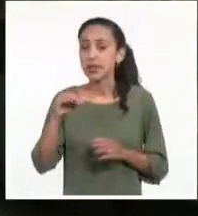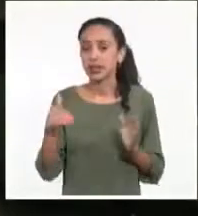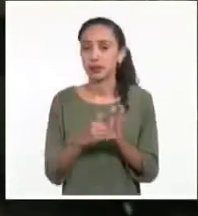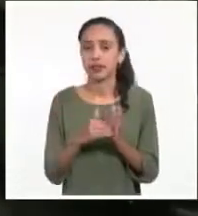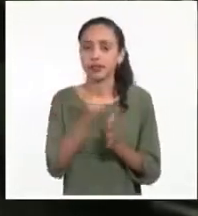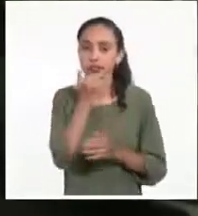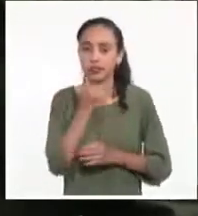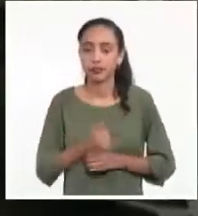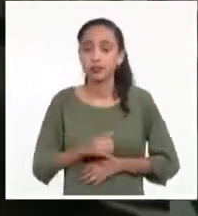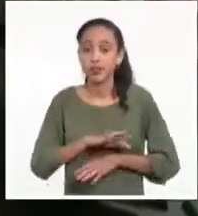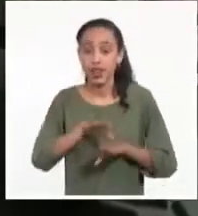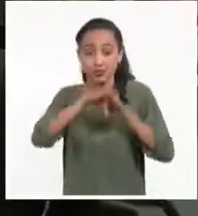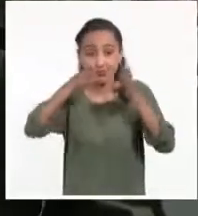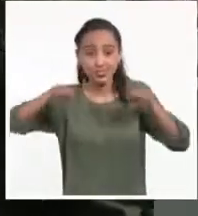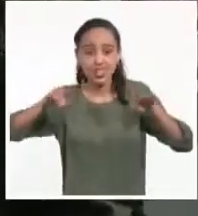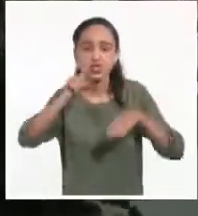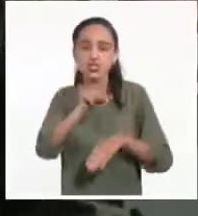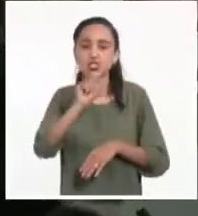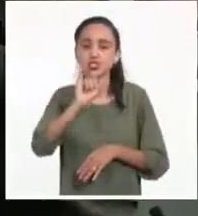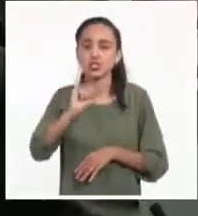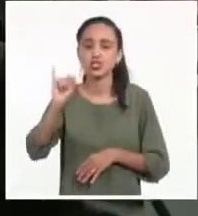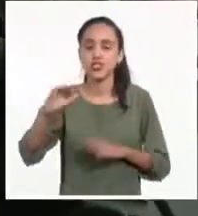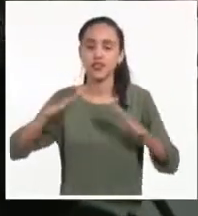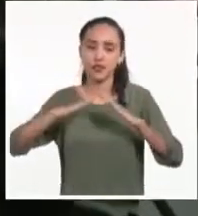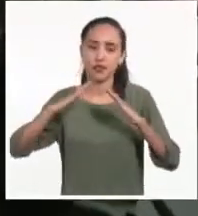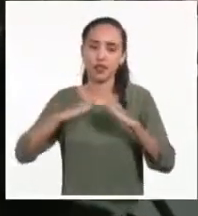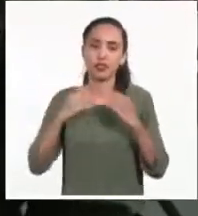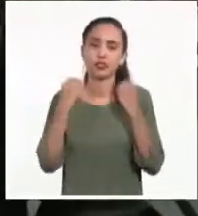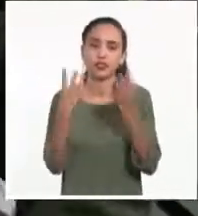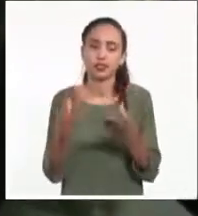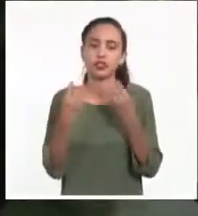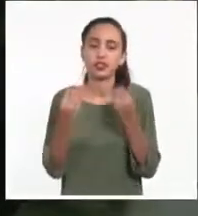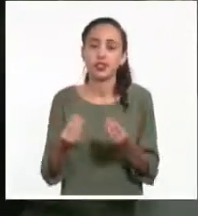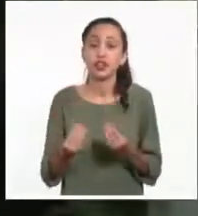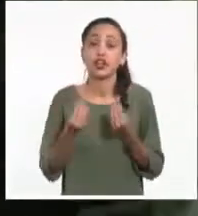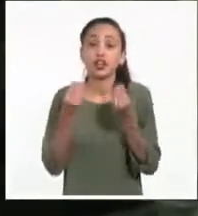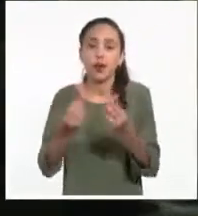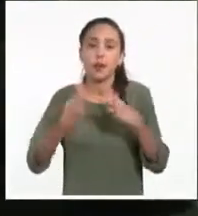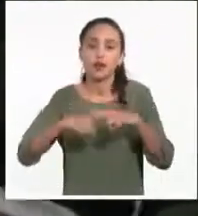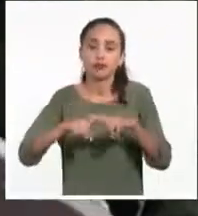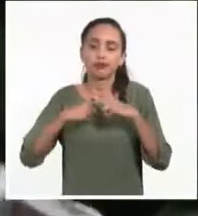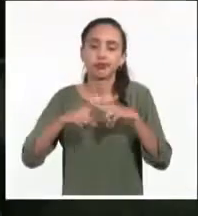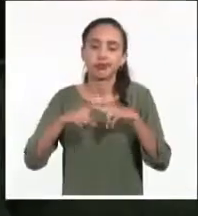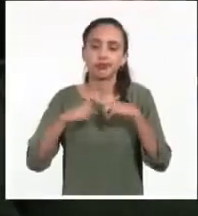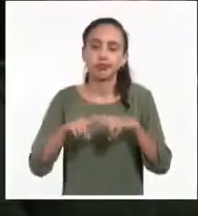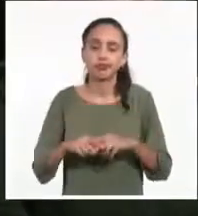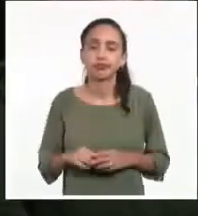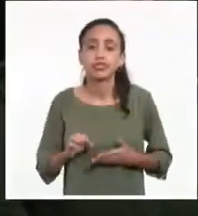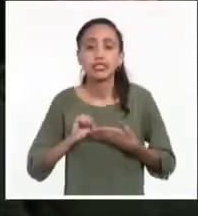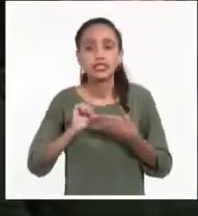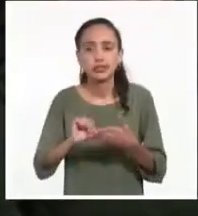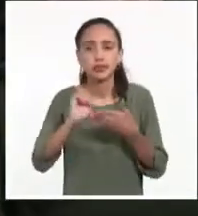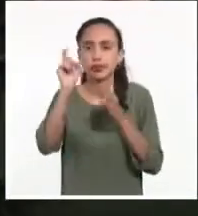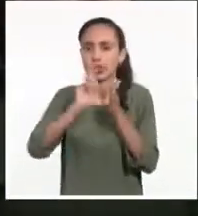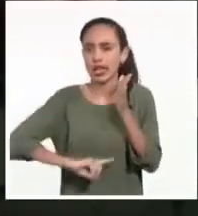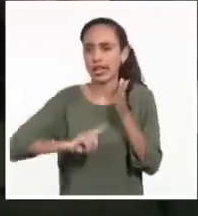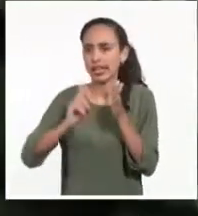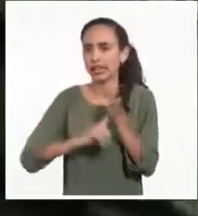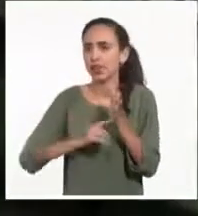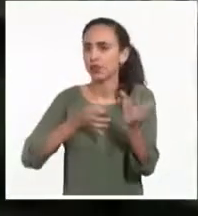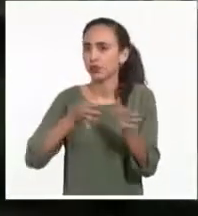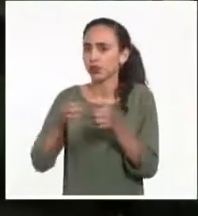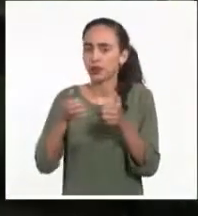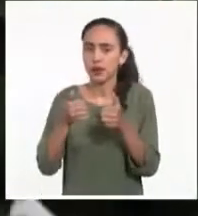los techos para 166 viviendas que fueron entregados para la reparación. El servicio eléctrico está restablecido